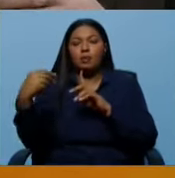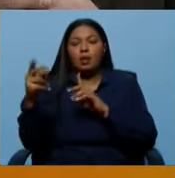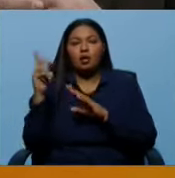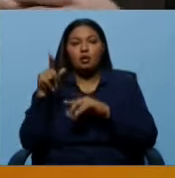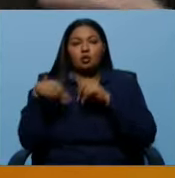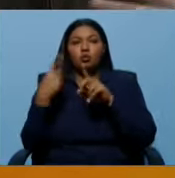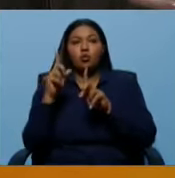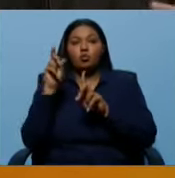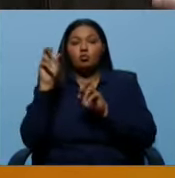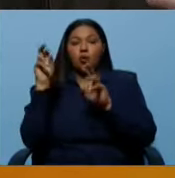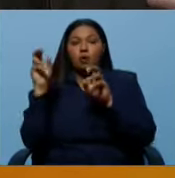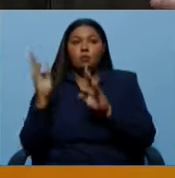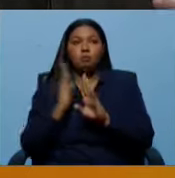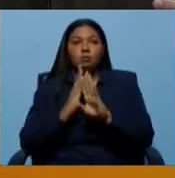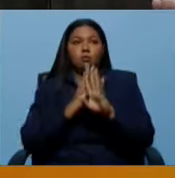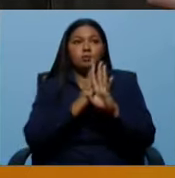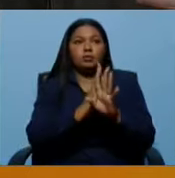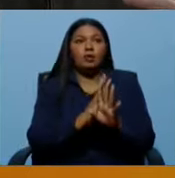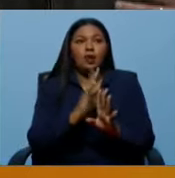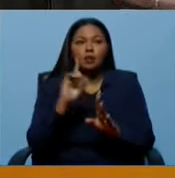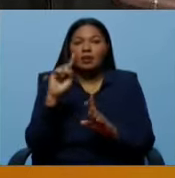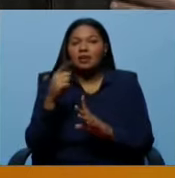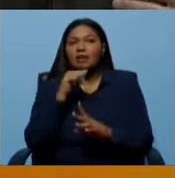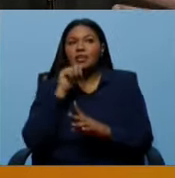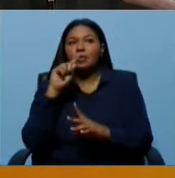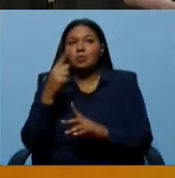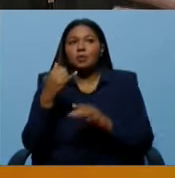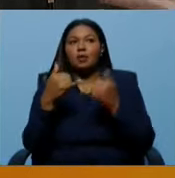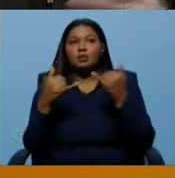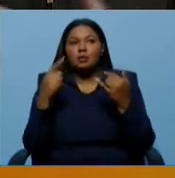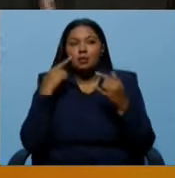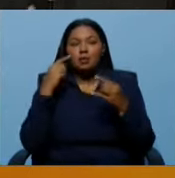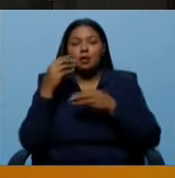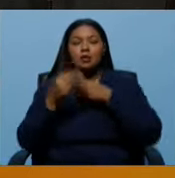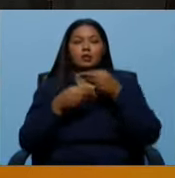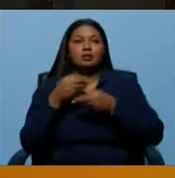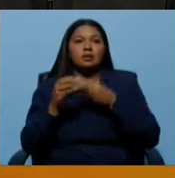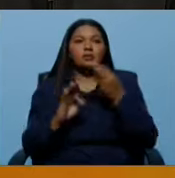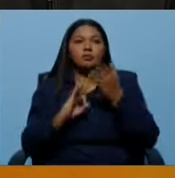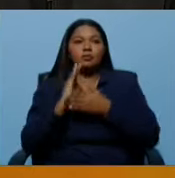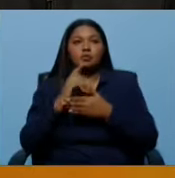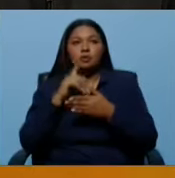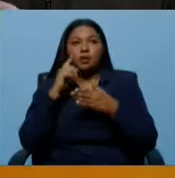que todas las generaciones están en primera fila. Todos están precisamente